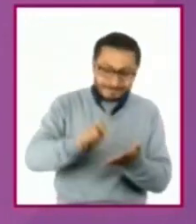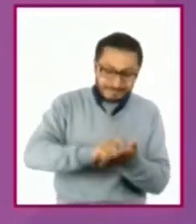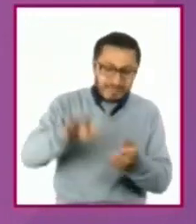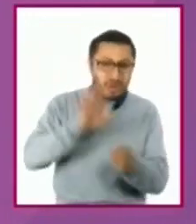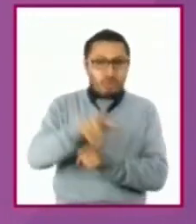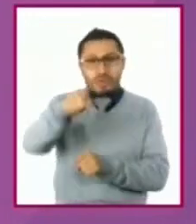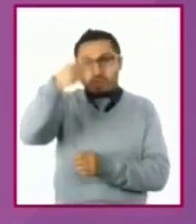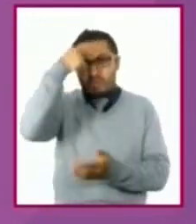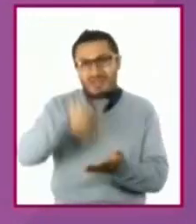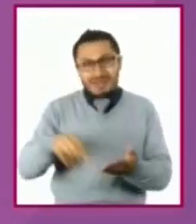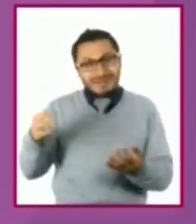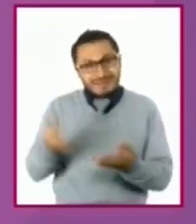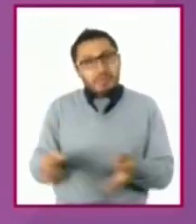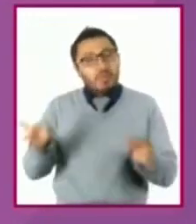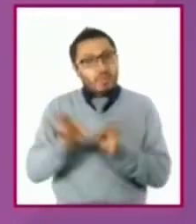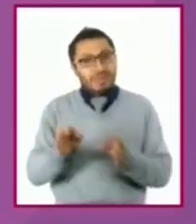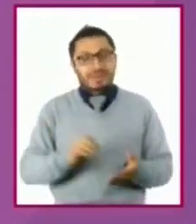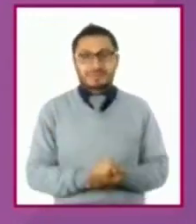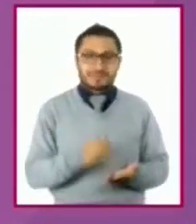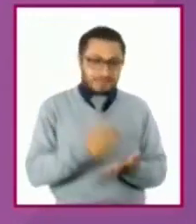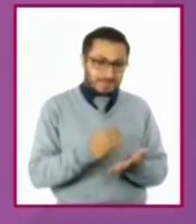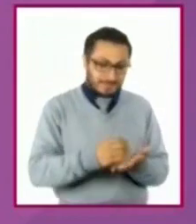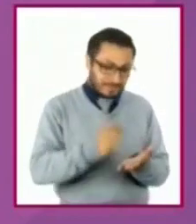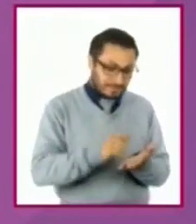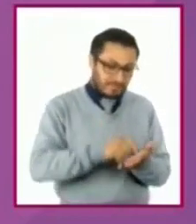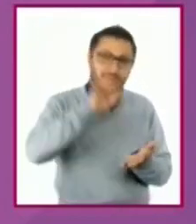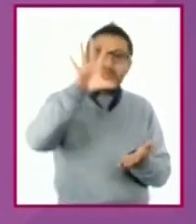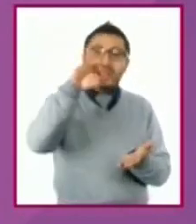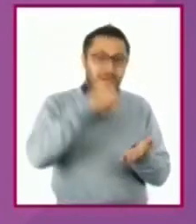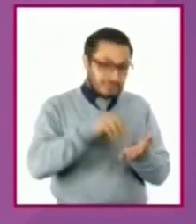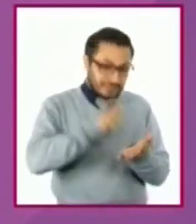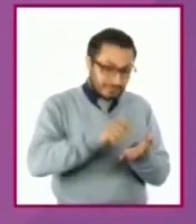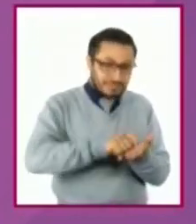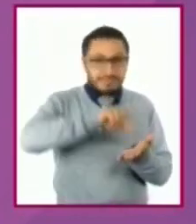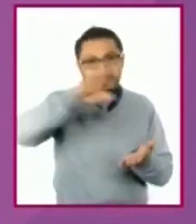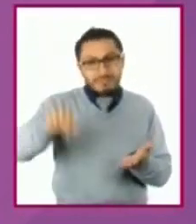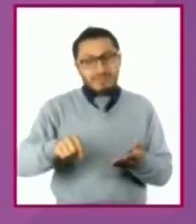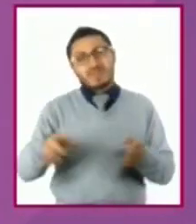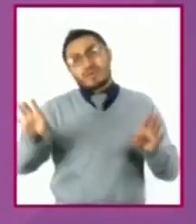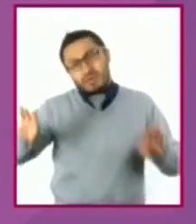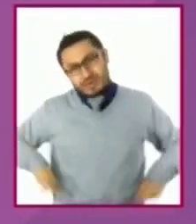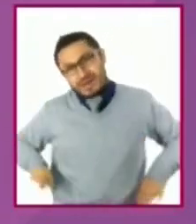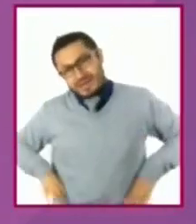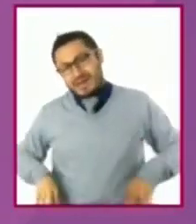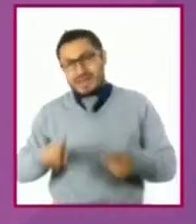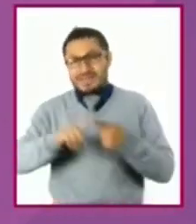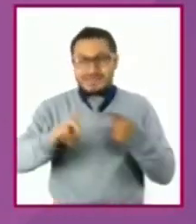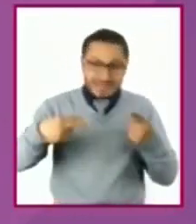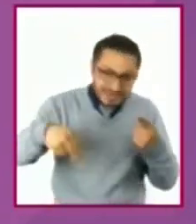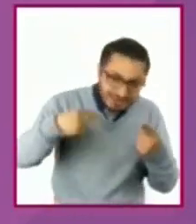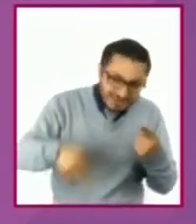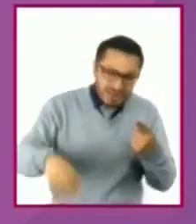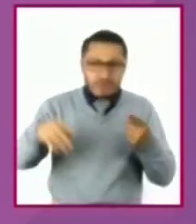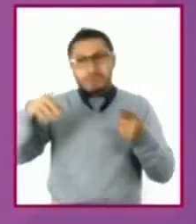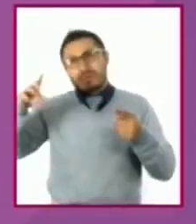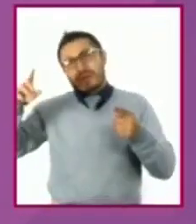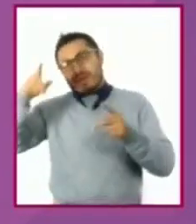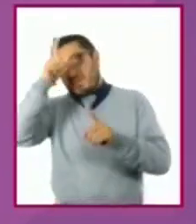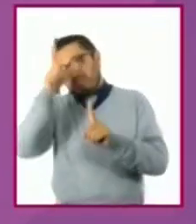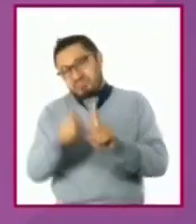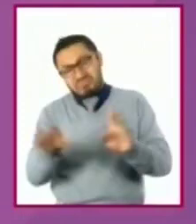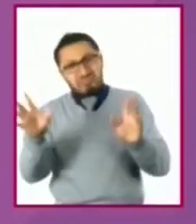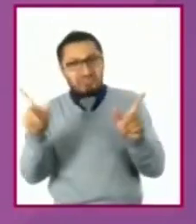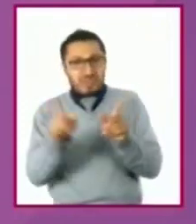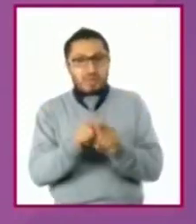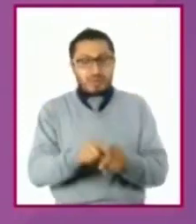cuaderno de notas. Características del personaje, nombre y descripción breve. En este caso, vemos algunas